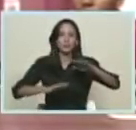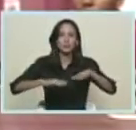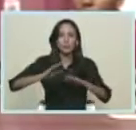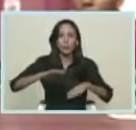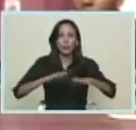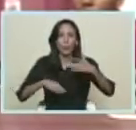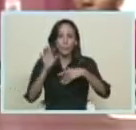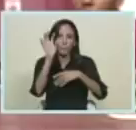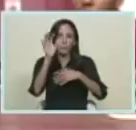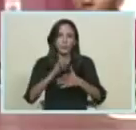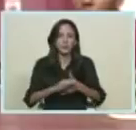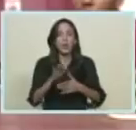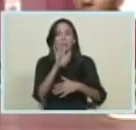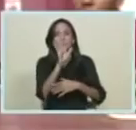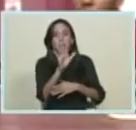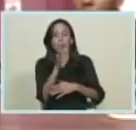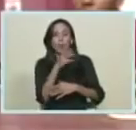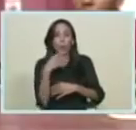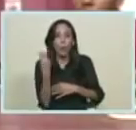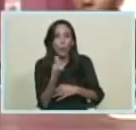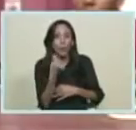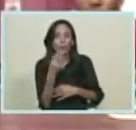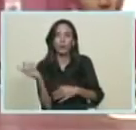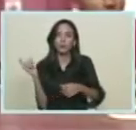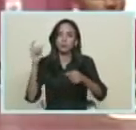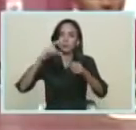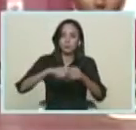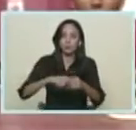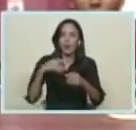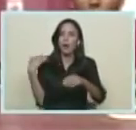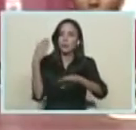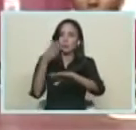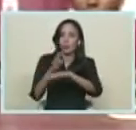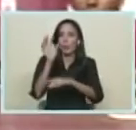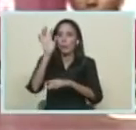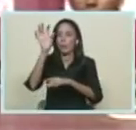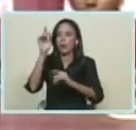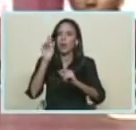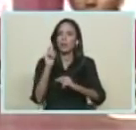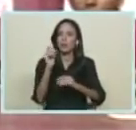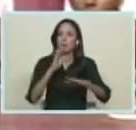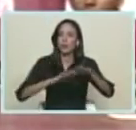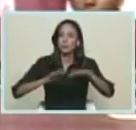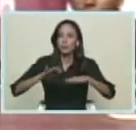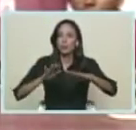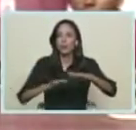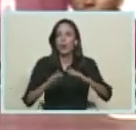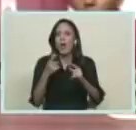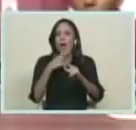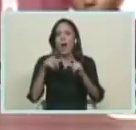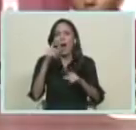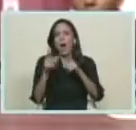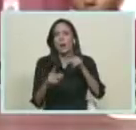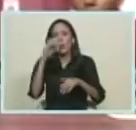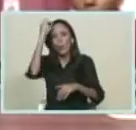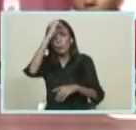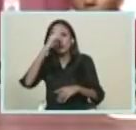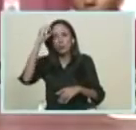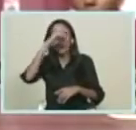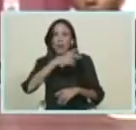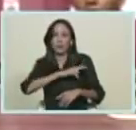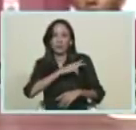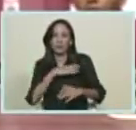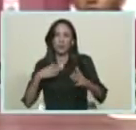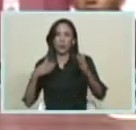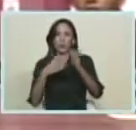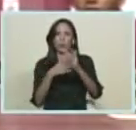comisión de 5 compañeros tuvimos la oportunidad de visitar dicho país para desmentir esa matriz de opinión falsa en